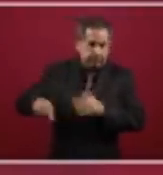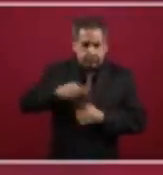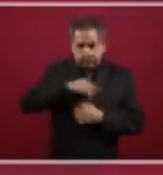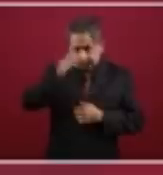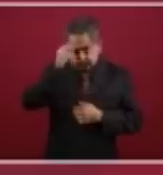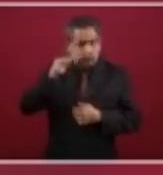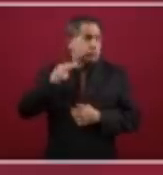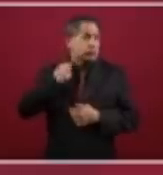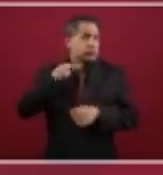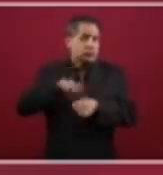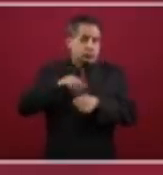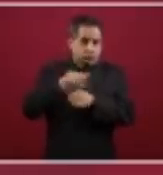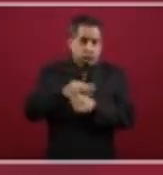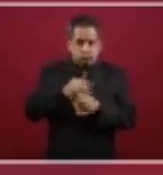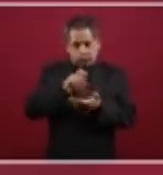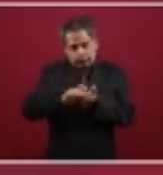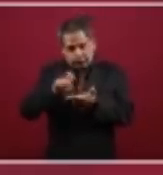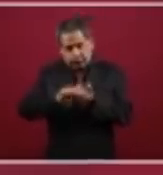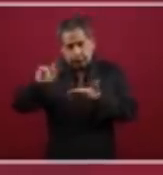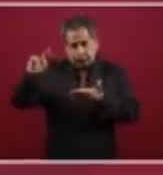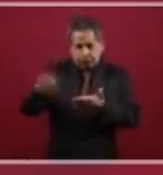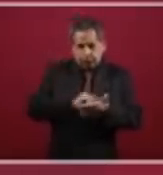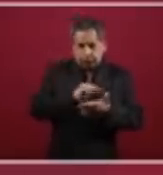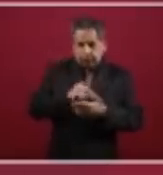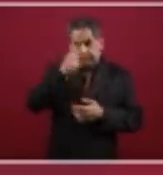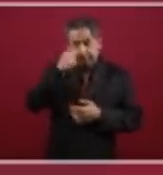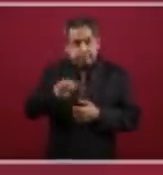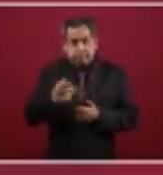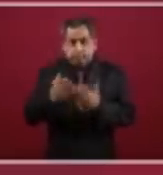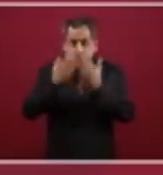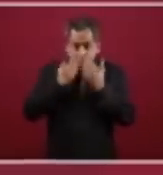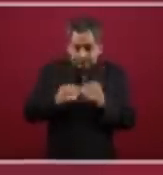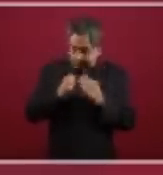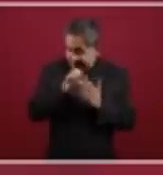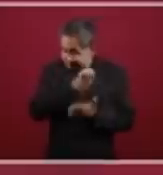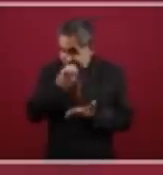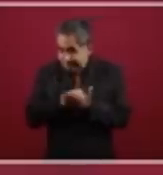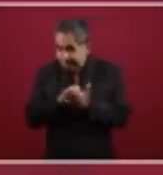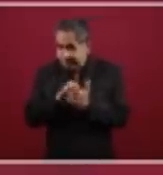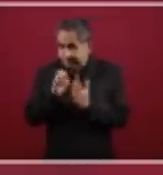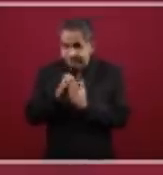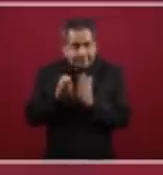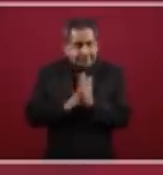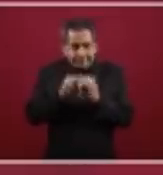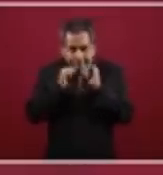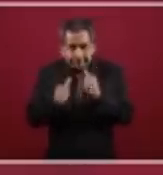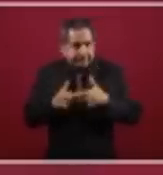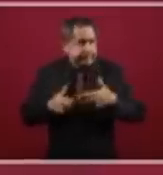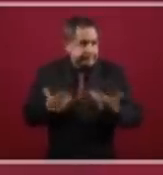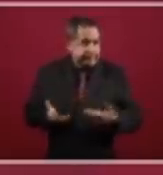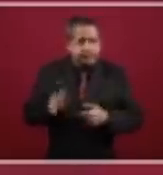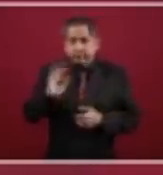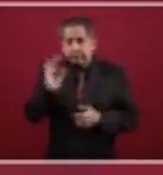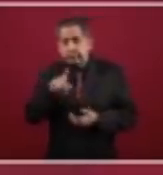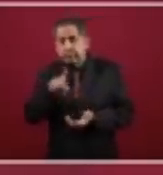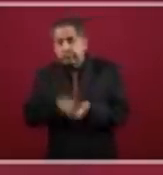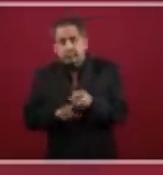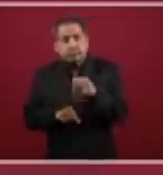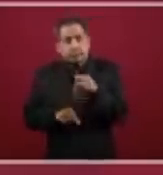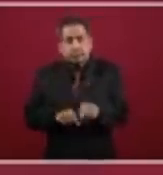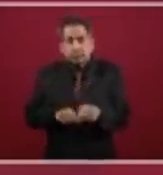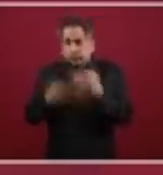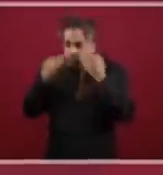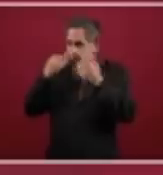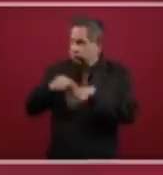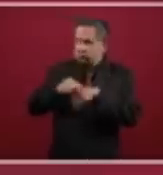los notarios para que, aun cuando no tuvieran escrituras, si hay personas, que